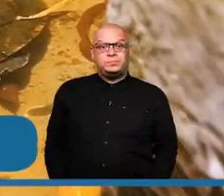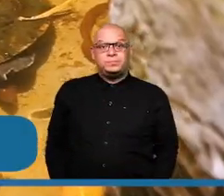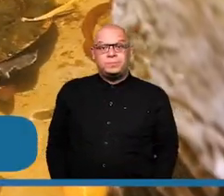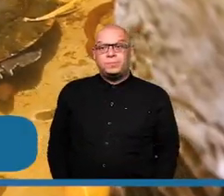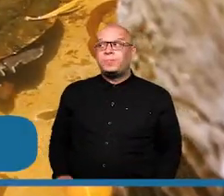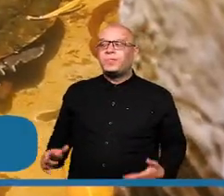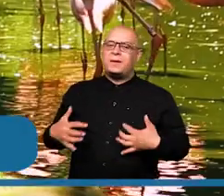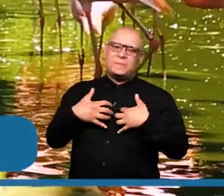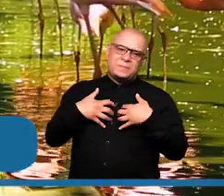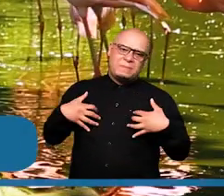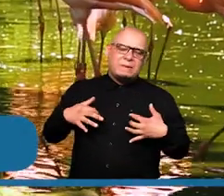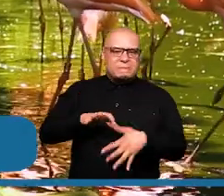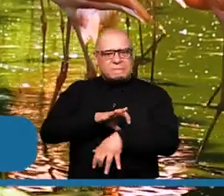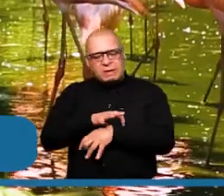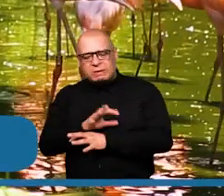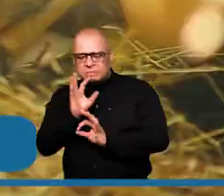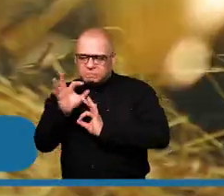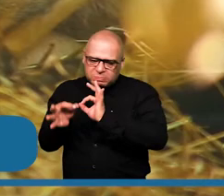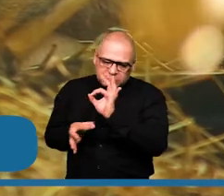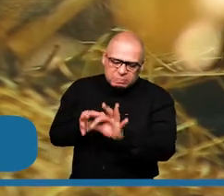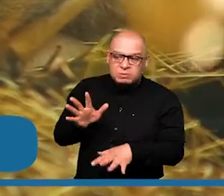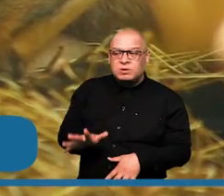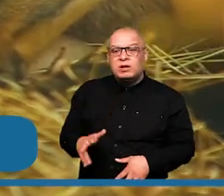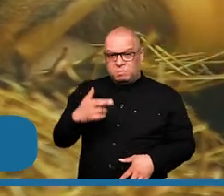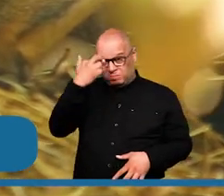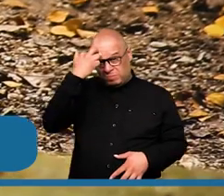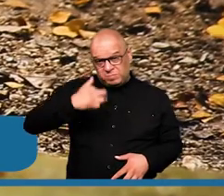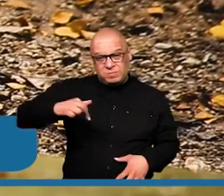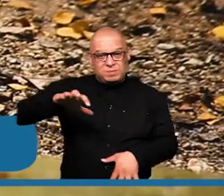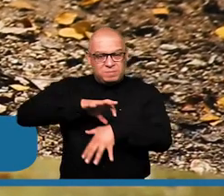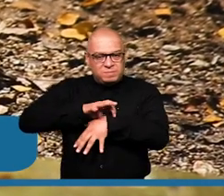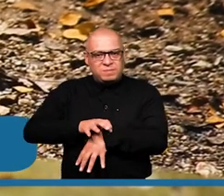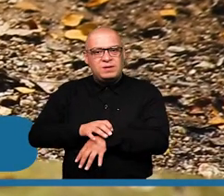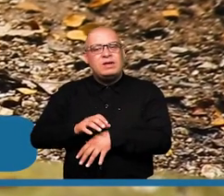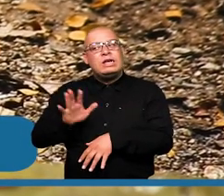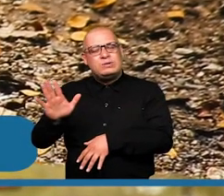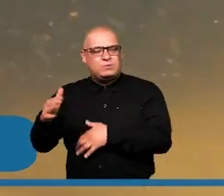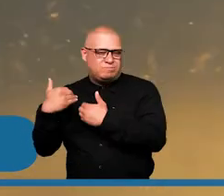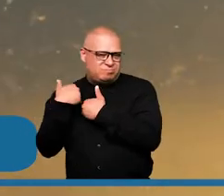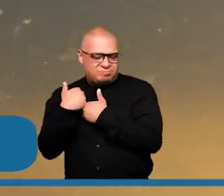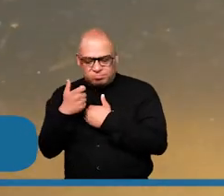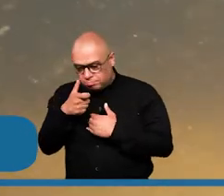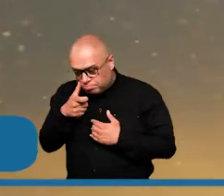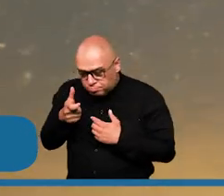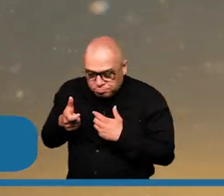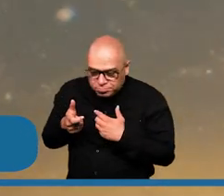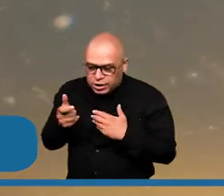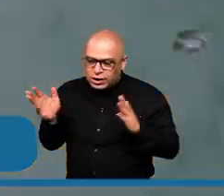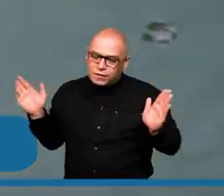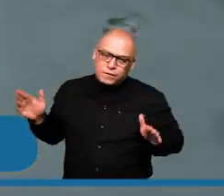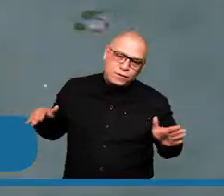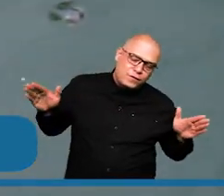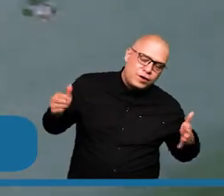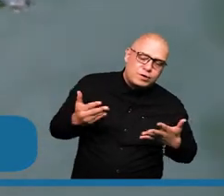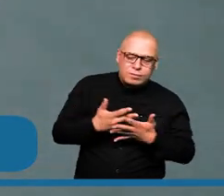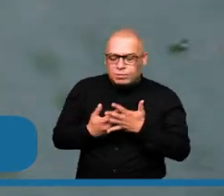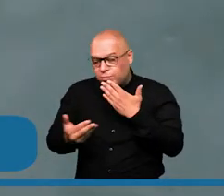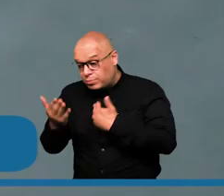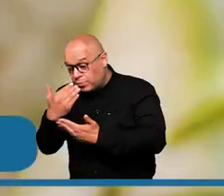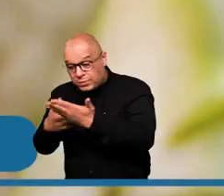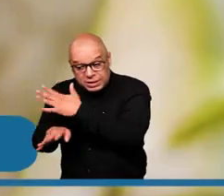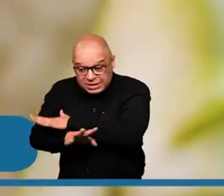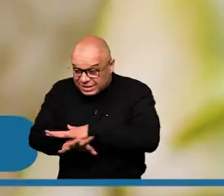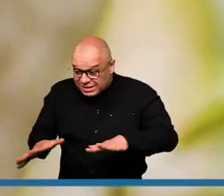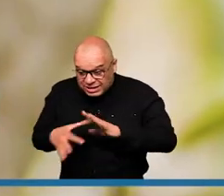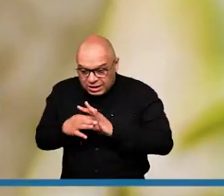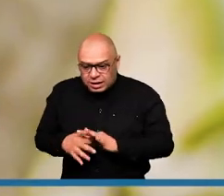a que el veterinario las cuide, luego hay otro profesional que se llama un etólogo que les vuelve a enseñar a volar y luego ellas van a